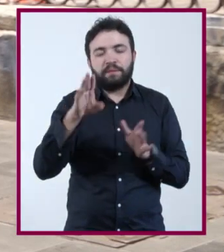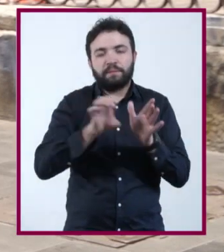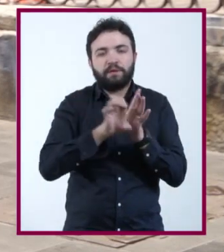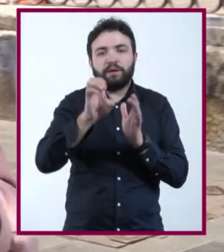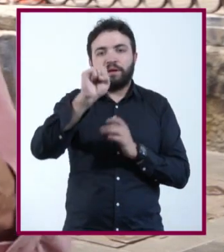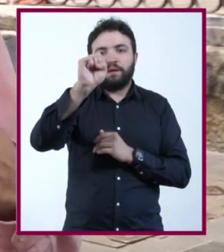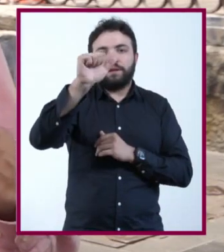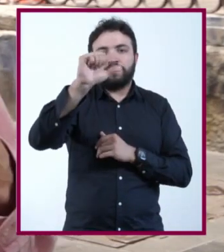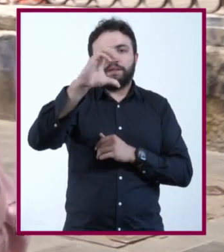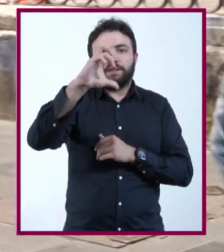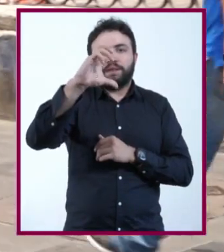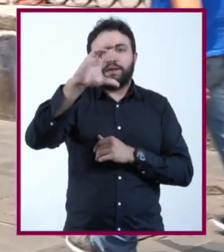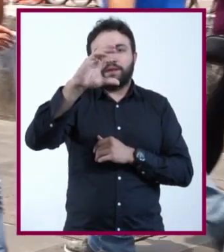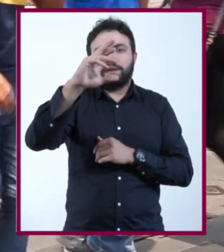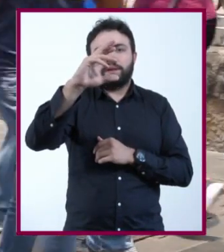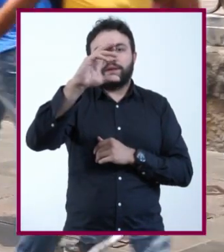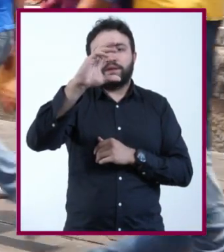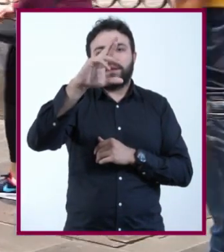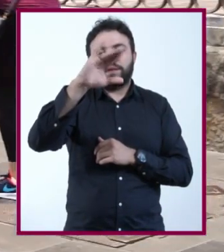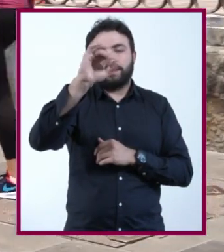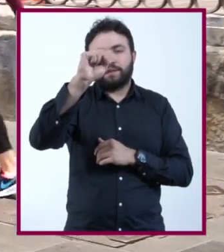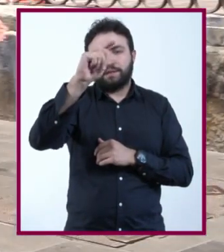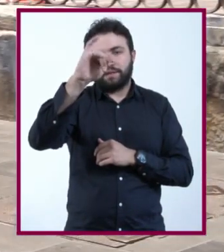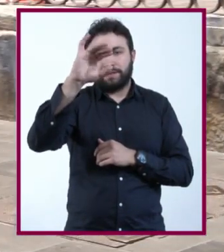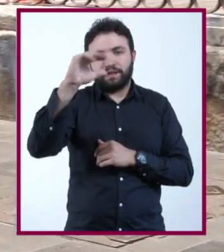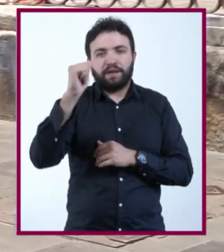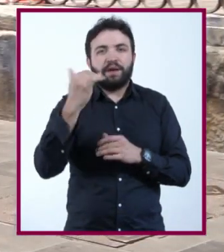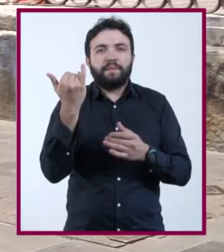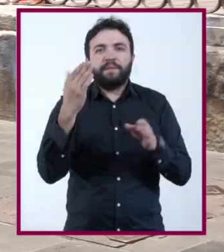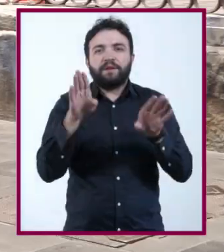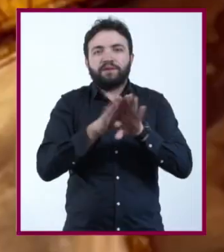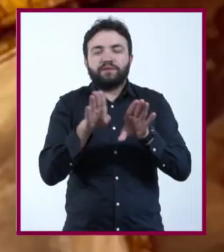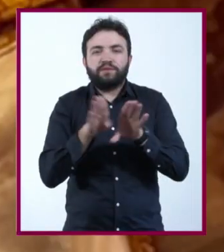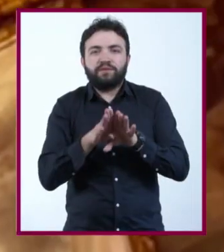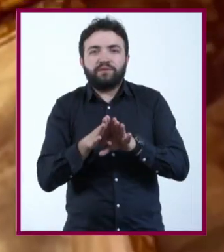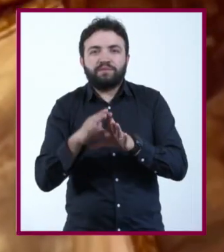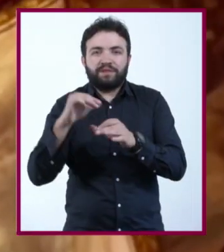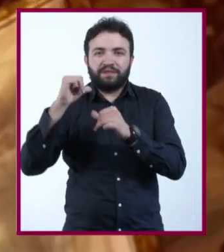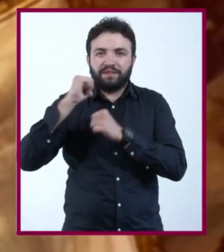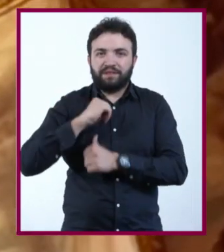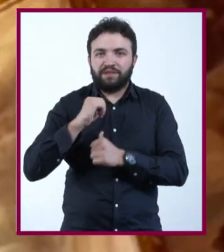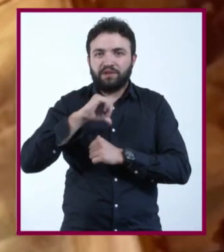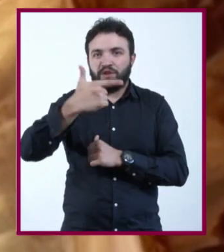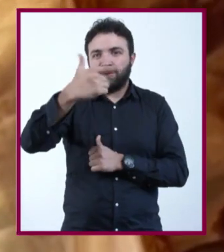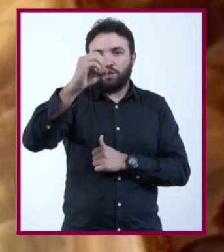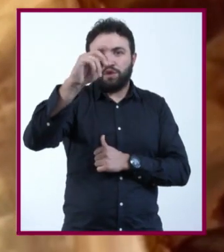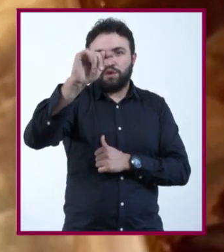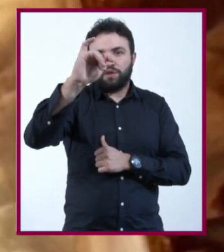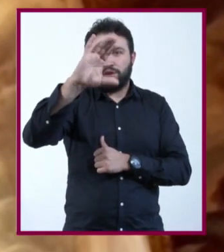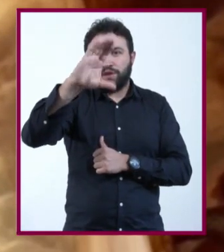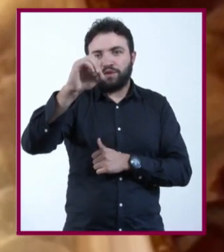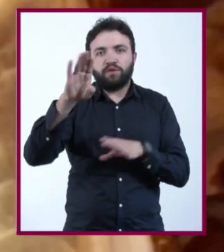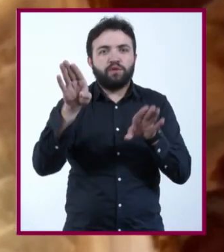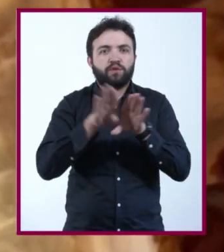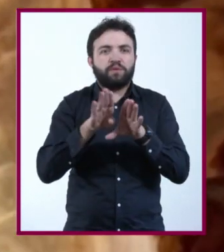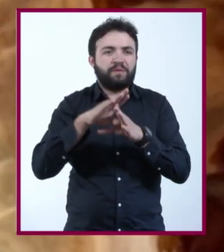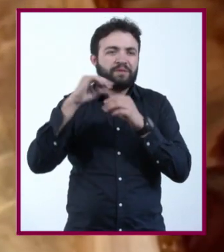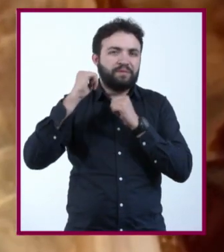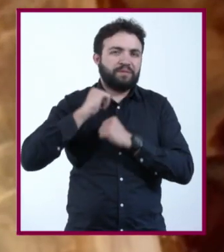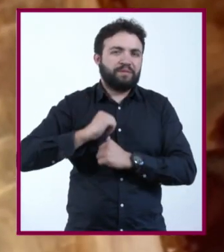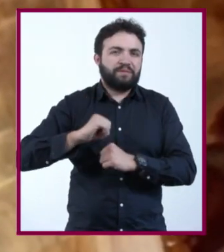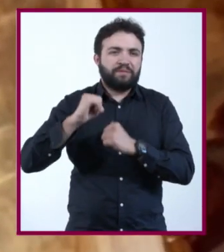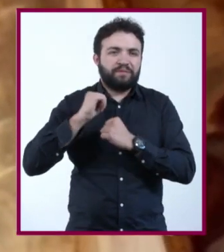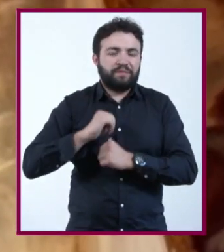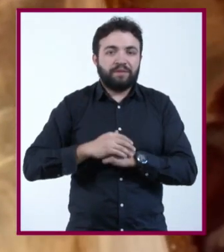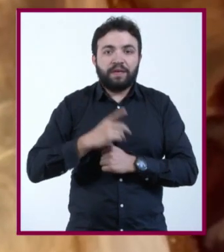antigüedad, es que cuando miramos hacia el techo, hacia las bóvedas, por ejemplo en la sacristía, vemos un estilo gótico como si